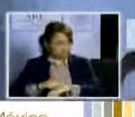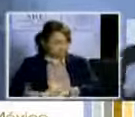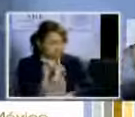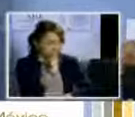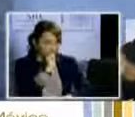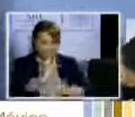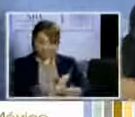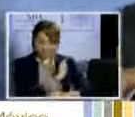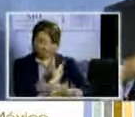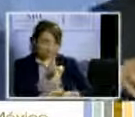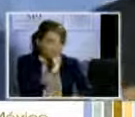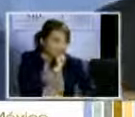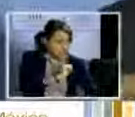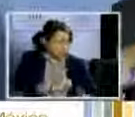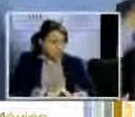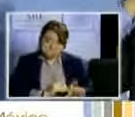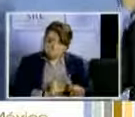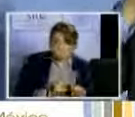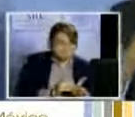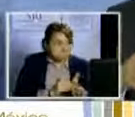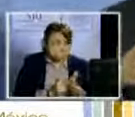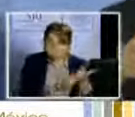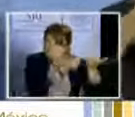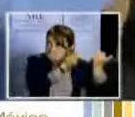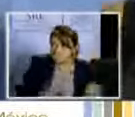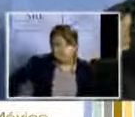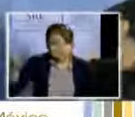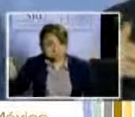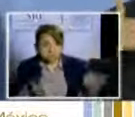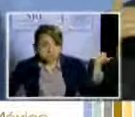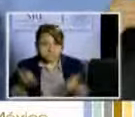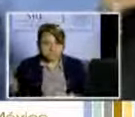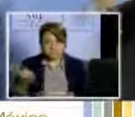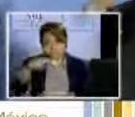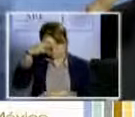Armas eso busca, establecer criterios para